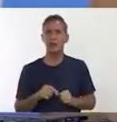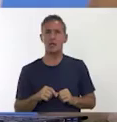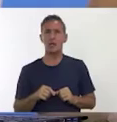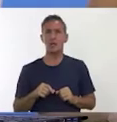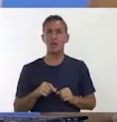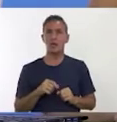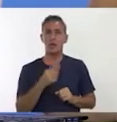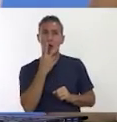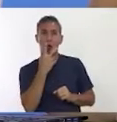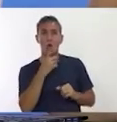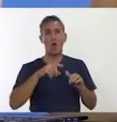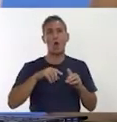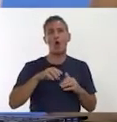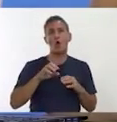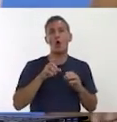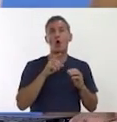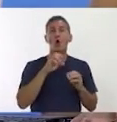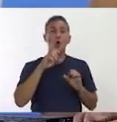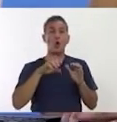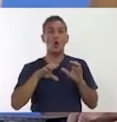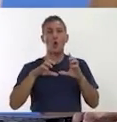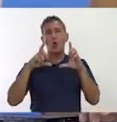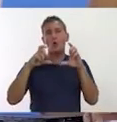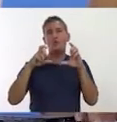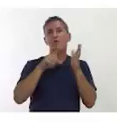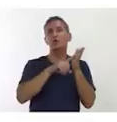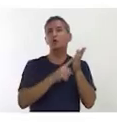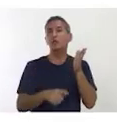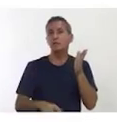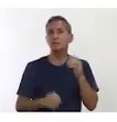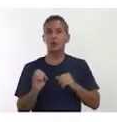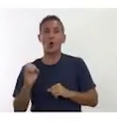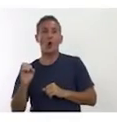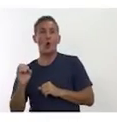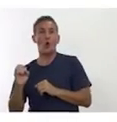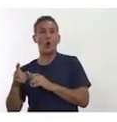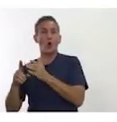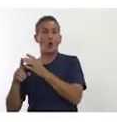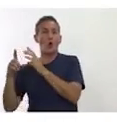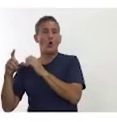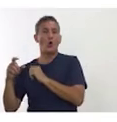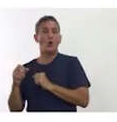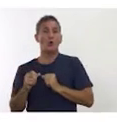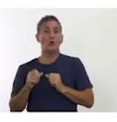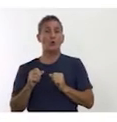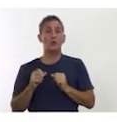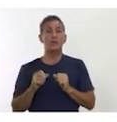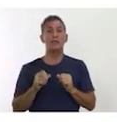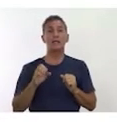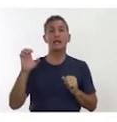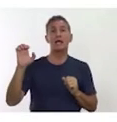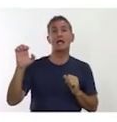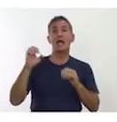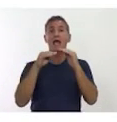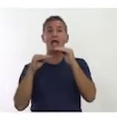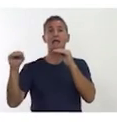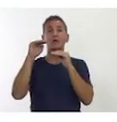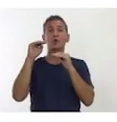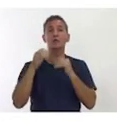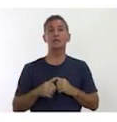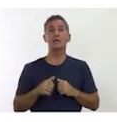efecto fotoeléctrico o fotoefecto y va a aplicar la ecuación de Einstein a